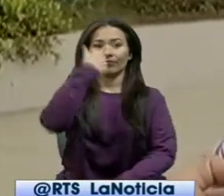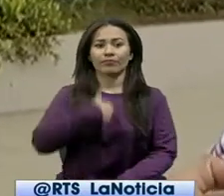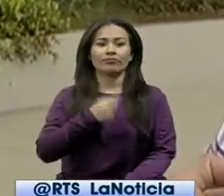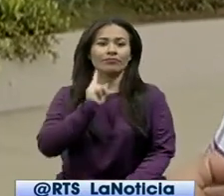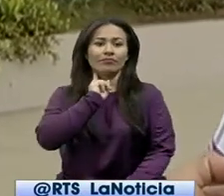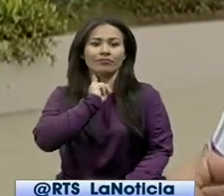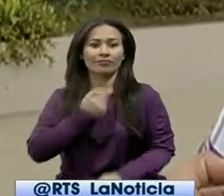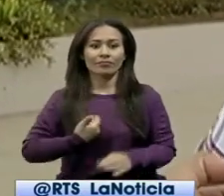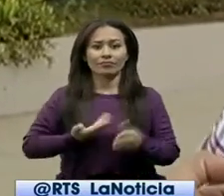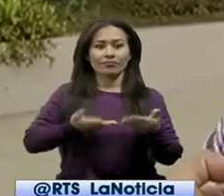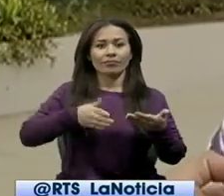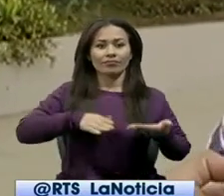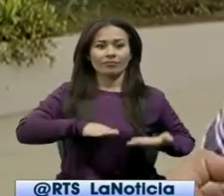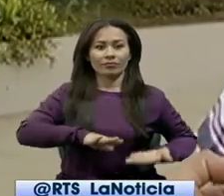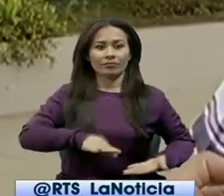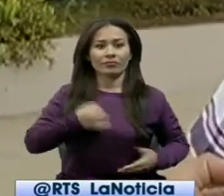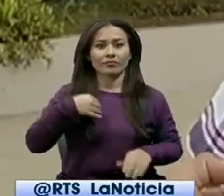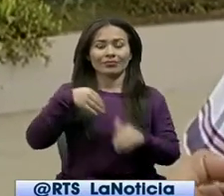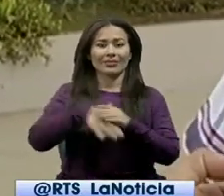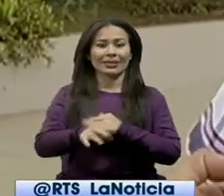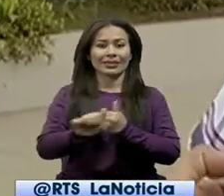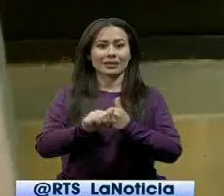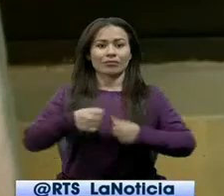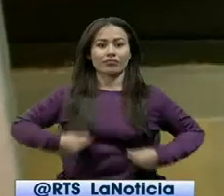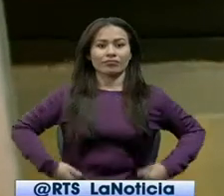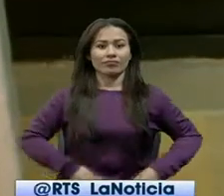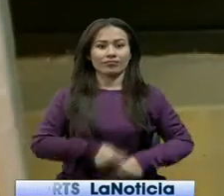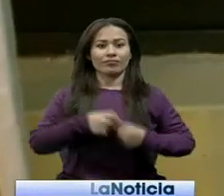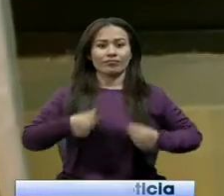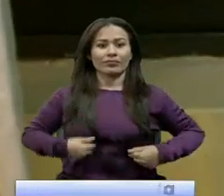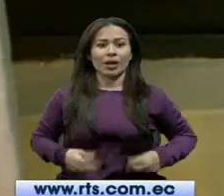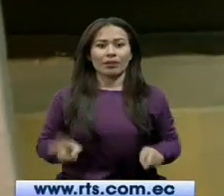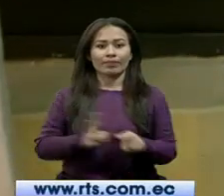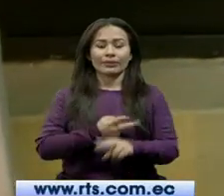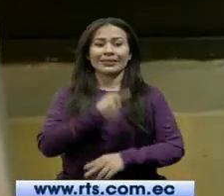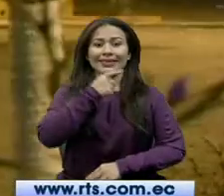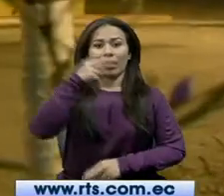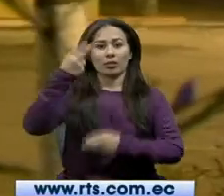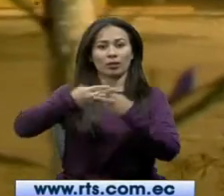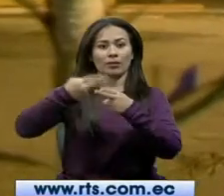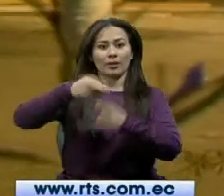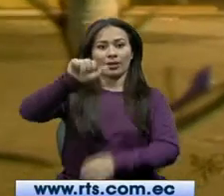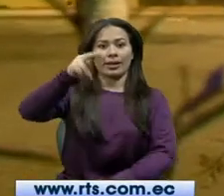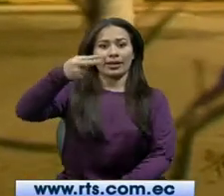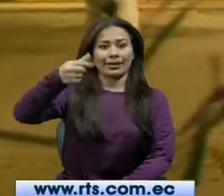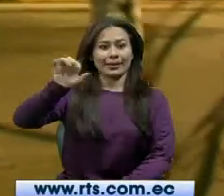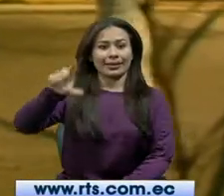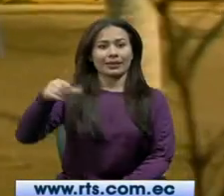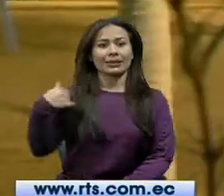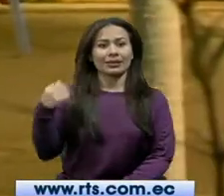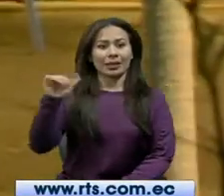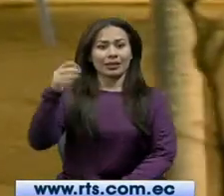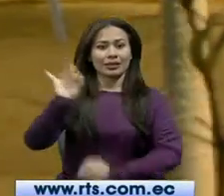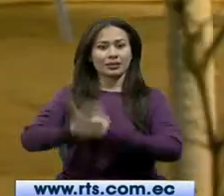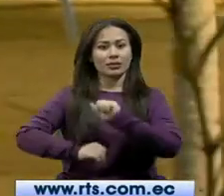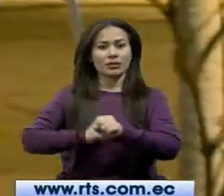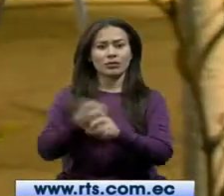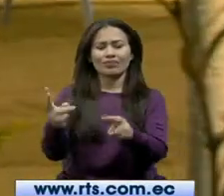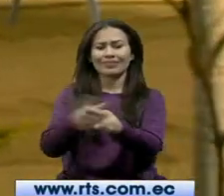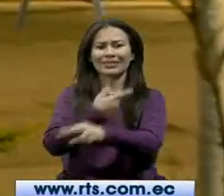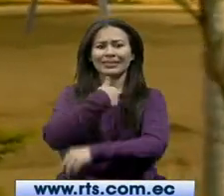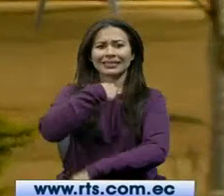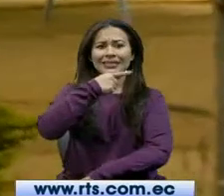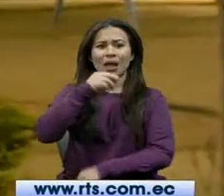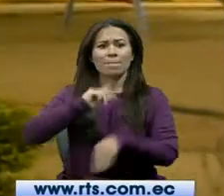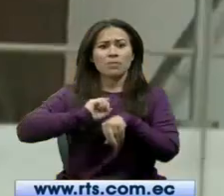impactos le ingresa a la altura del tórax anterior. Ángel Francisco Trujillo Largo tenía 18 años de edad, pero en cuestión